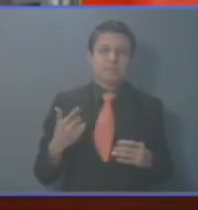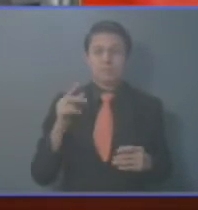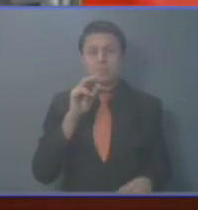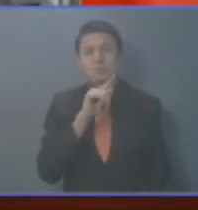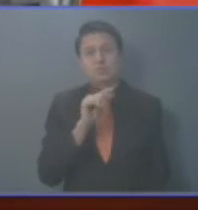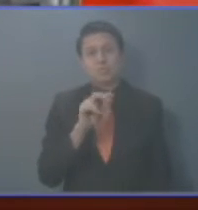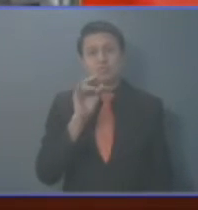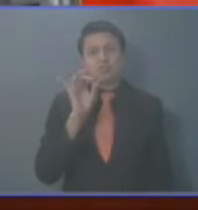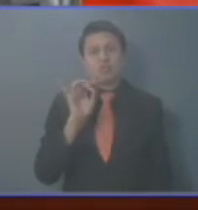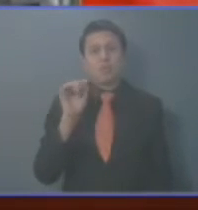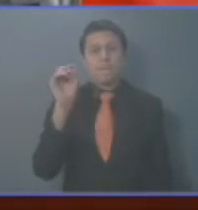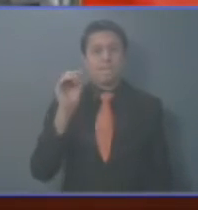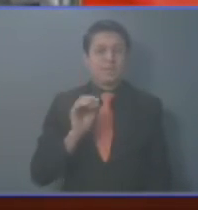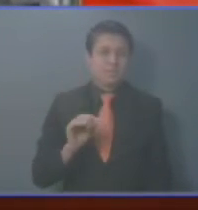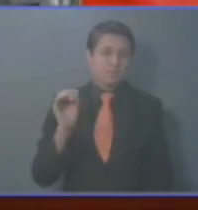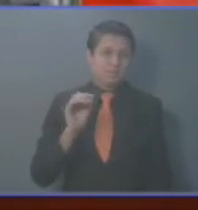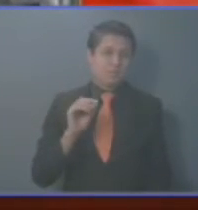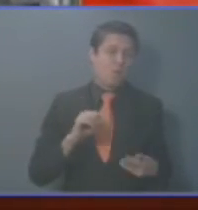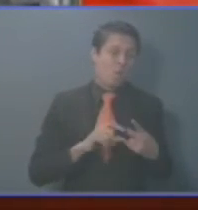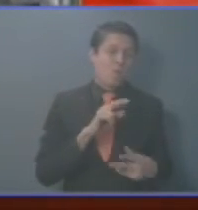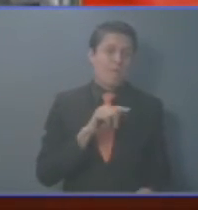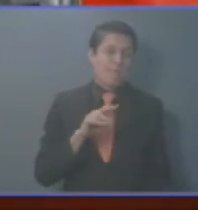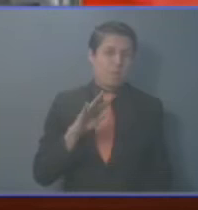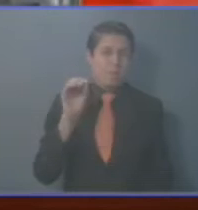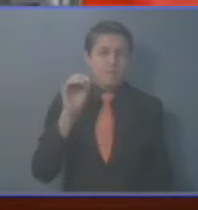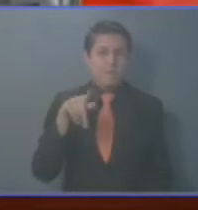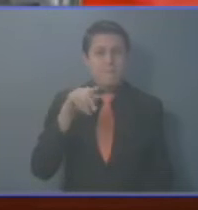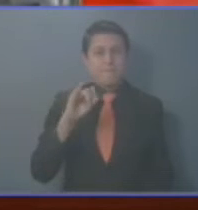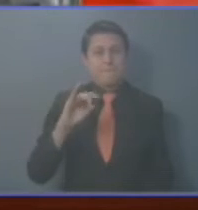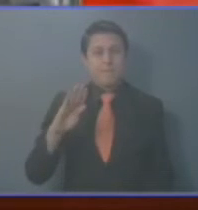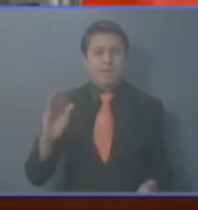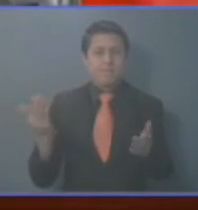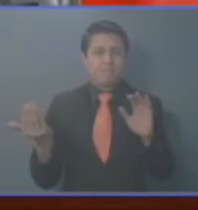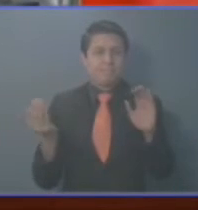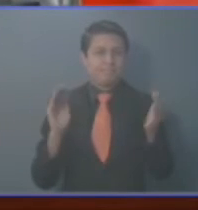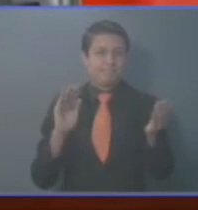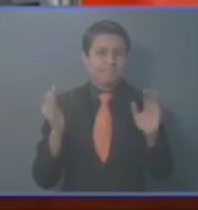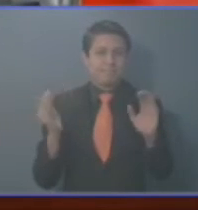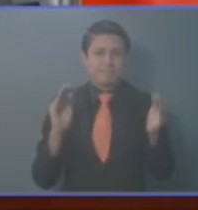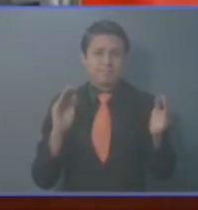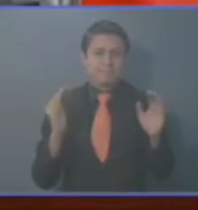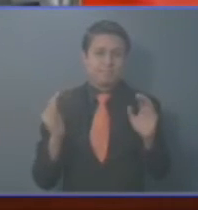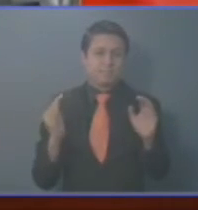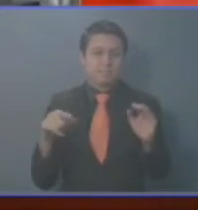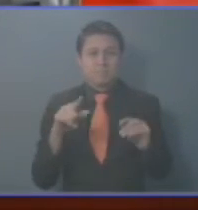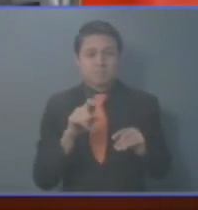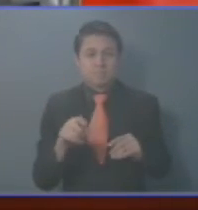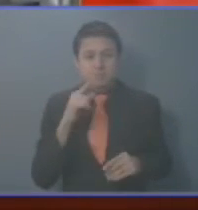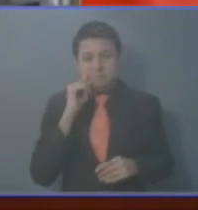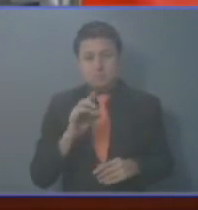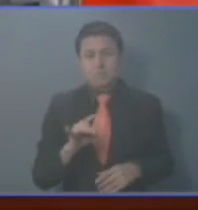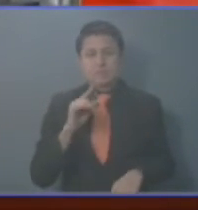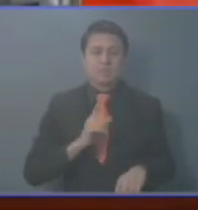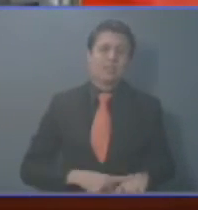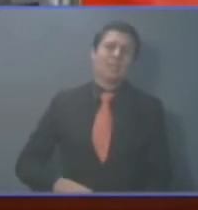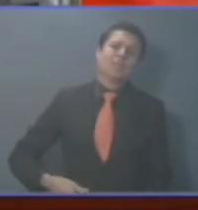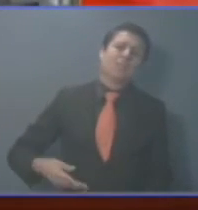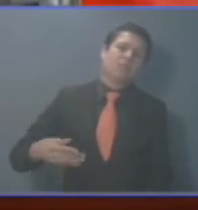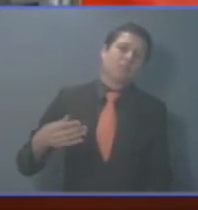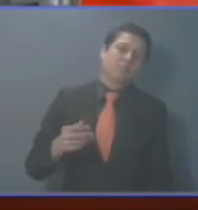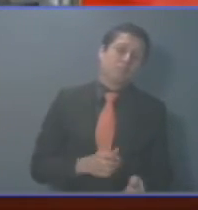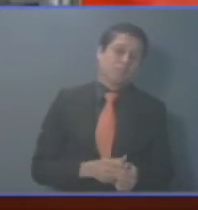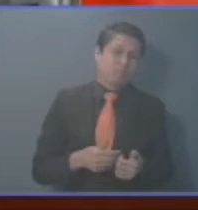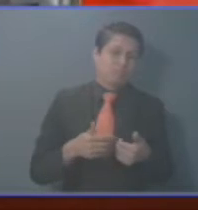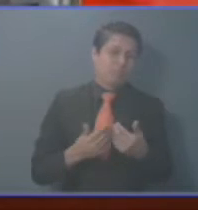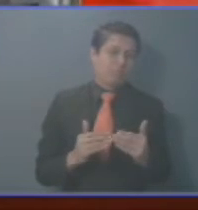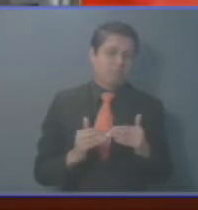el 2.8% y 2.4% del PIB respectivamente, encontrándonos muy lejos de Costa Rica, que